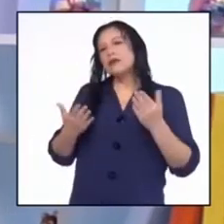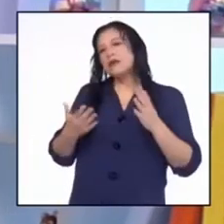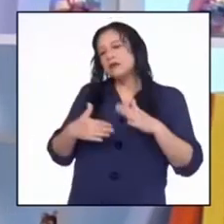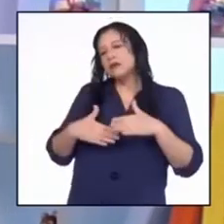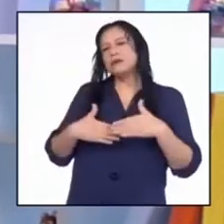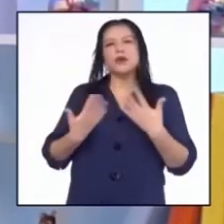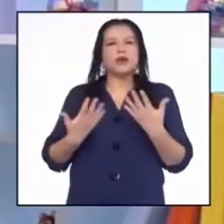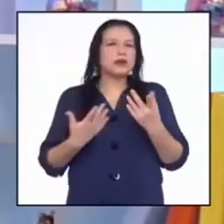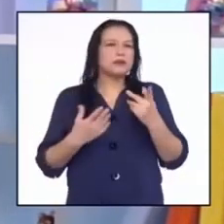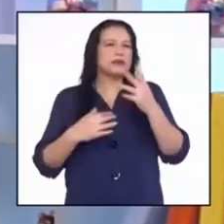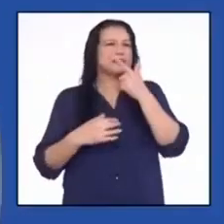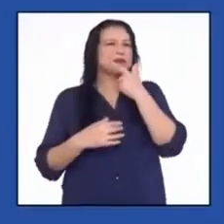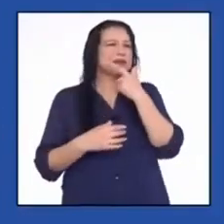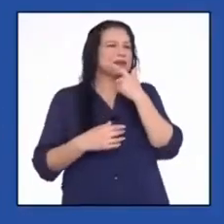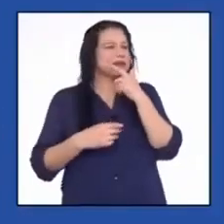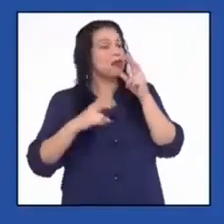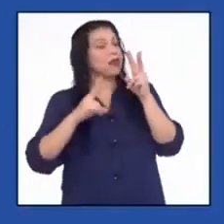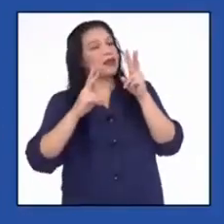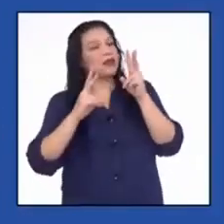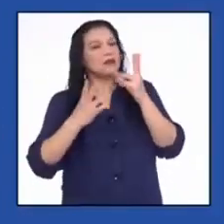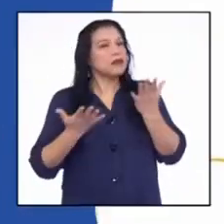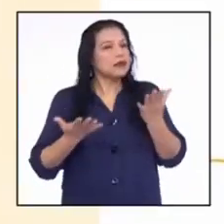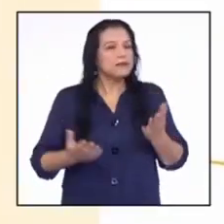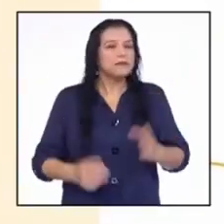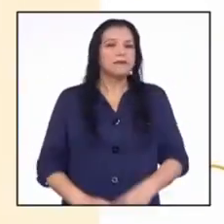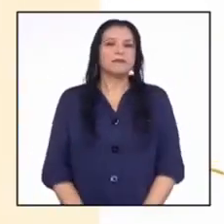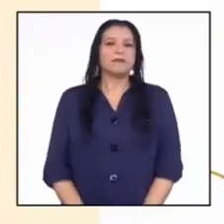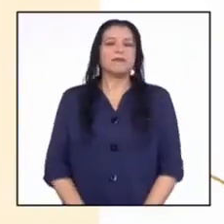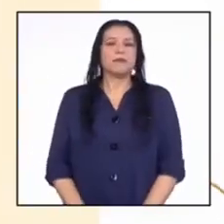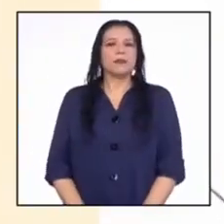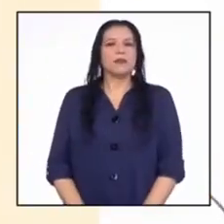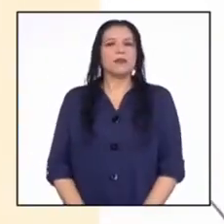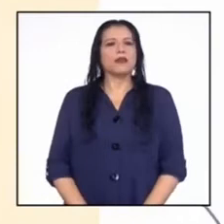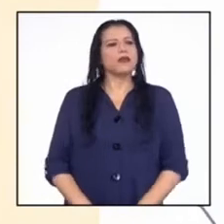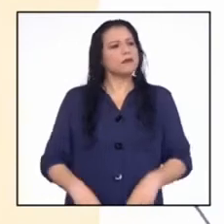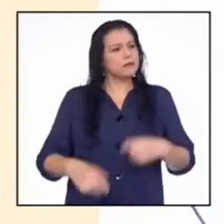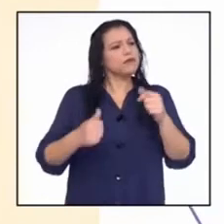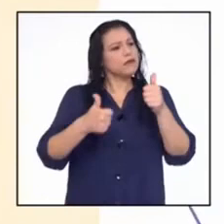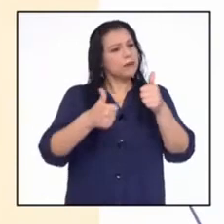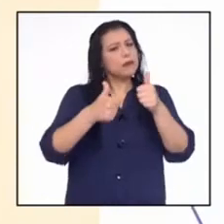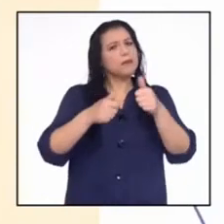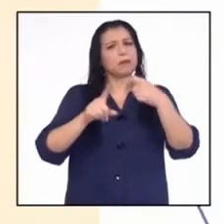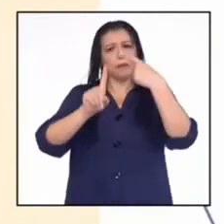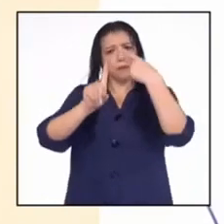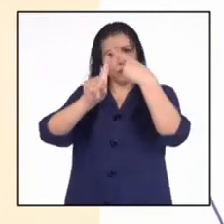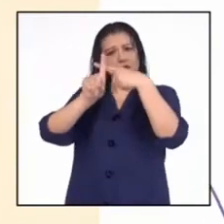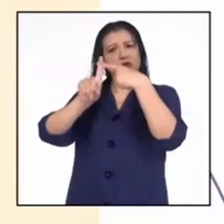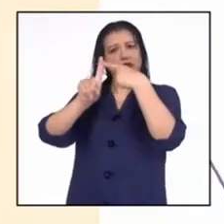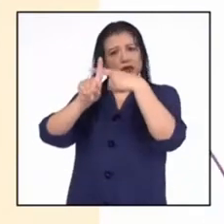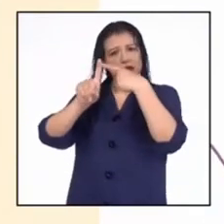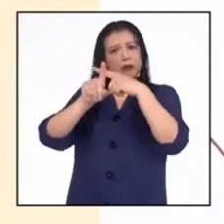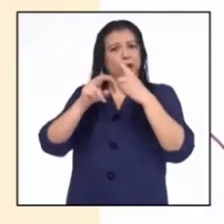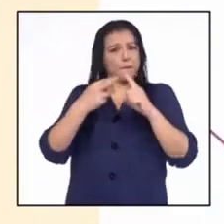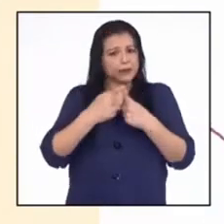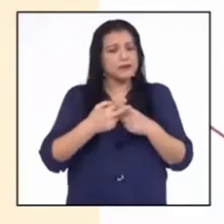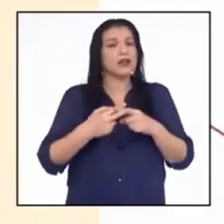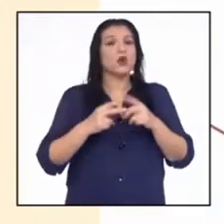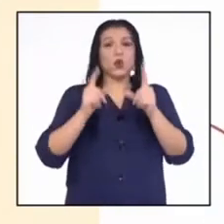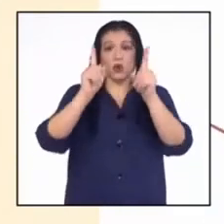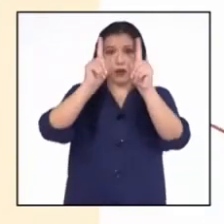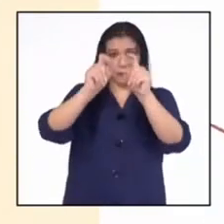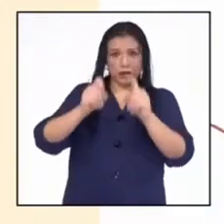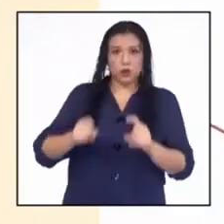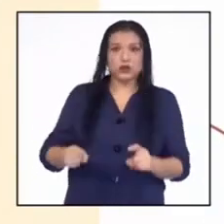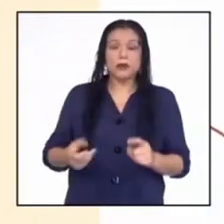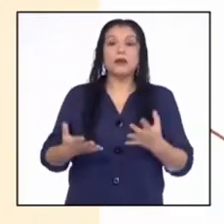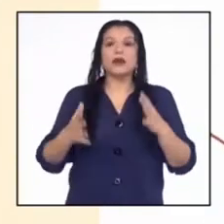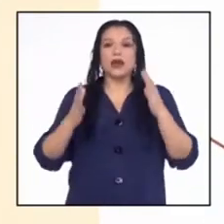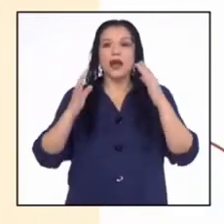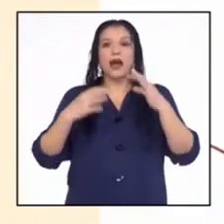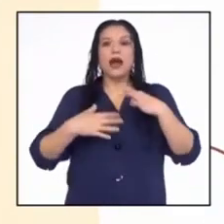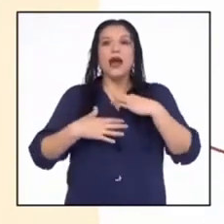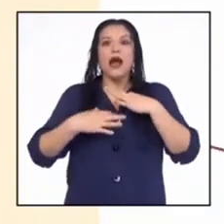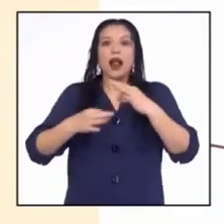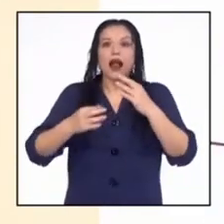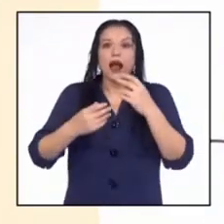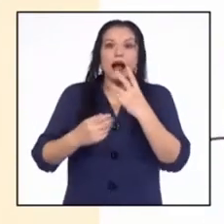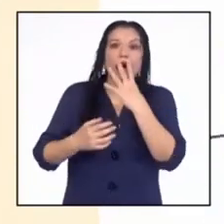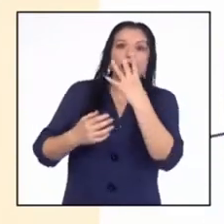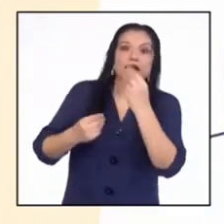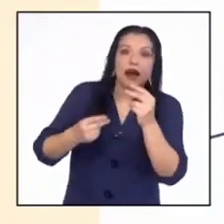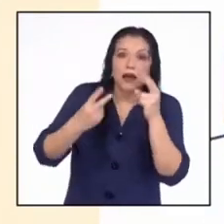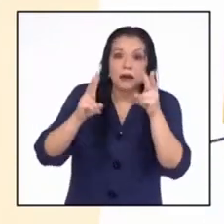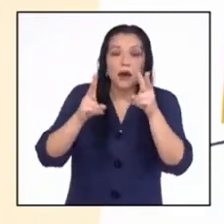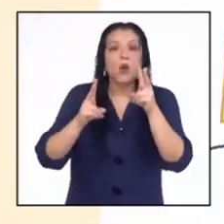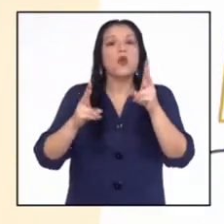que me llaman un poquito la atención. Es positivo empezar con una pregunta. Engancha bastante. Tienes un buen